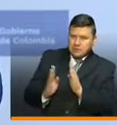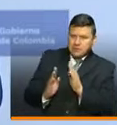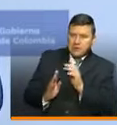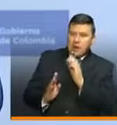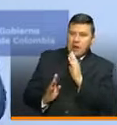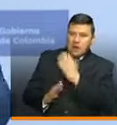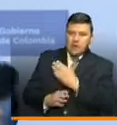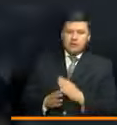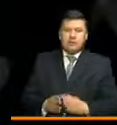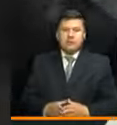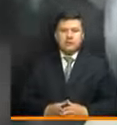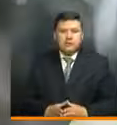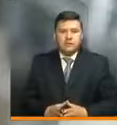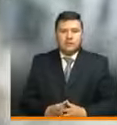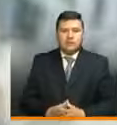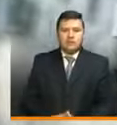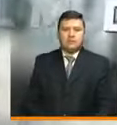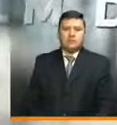palabra.